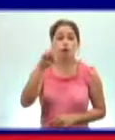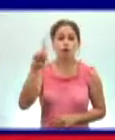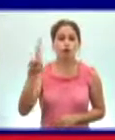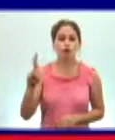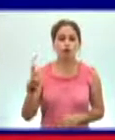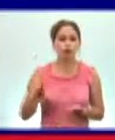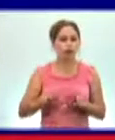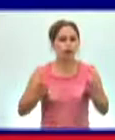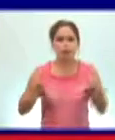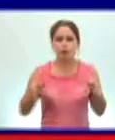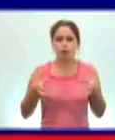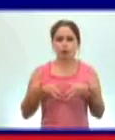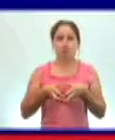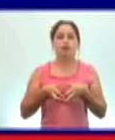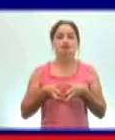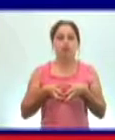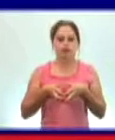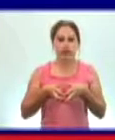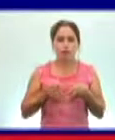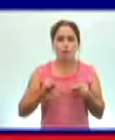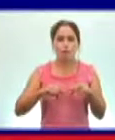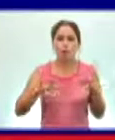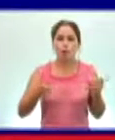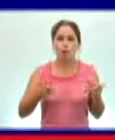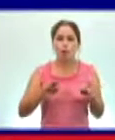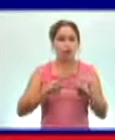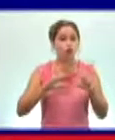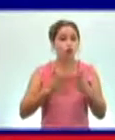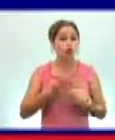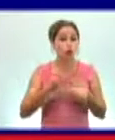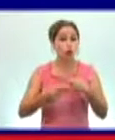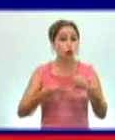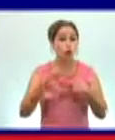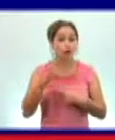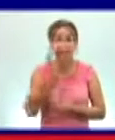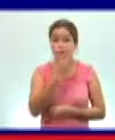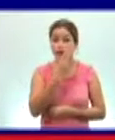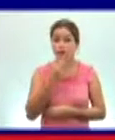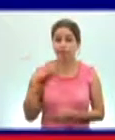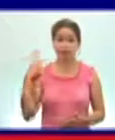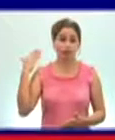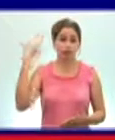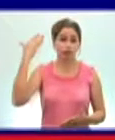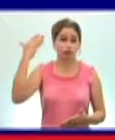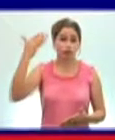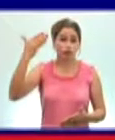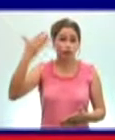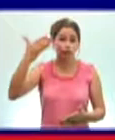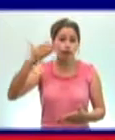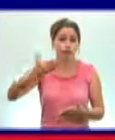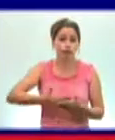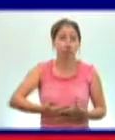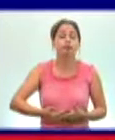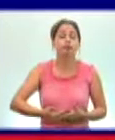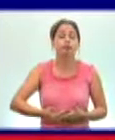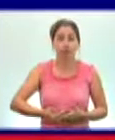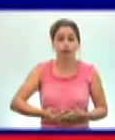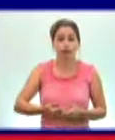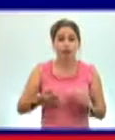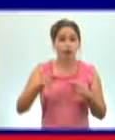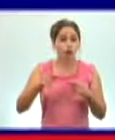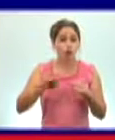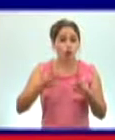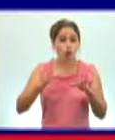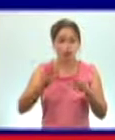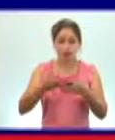general, porque la proyección de Martí, tal como aparece en las diapos y en su obra legada, está implícito